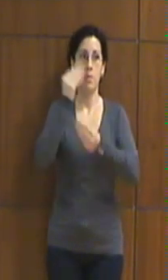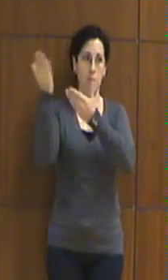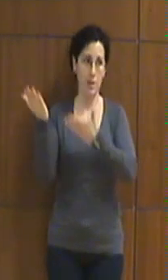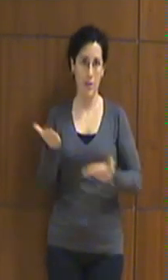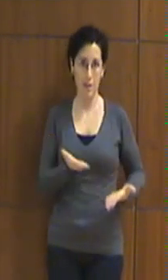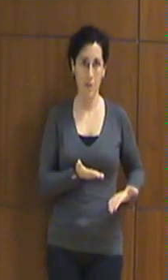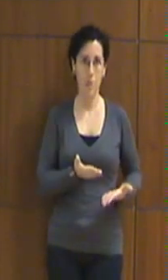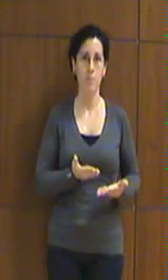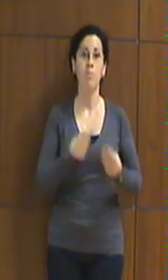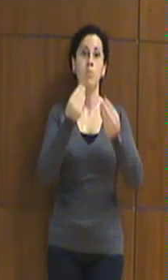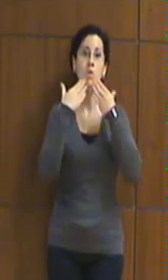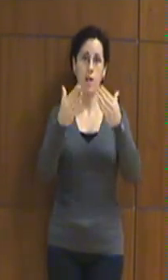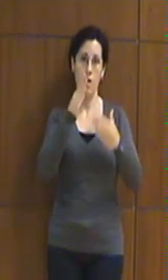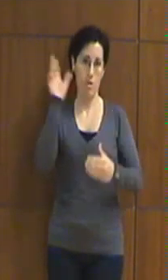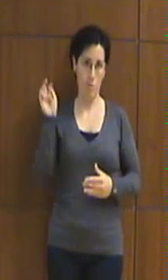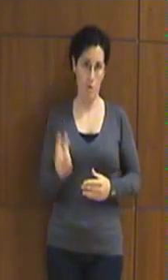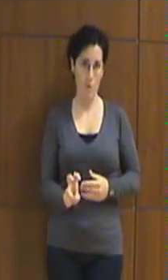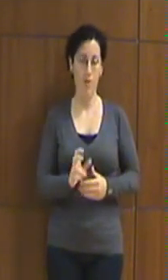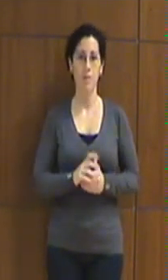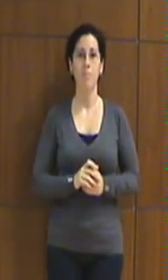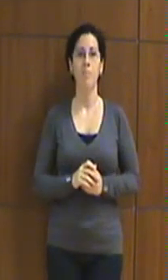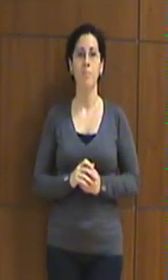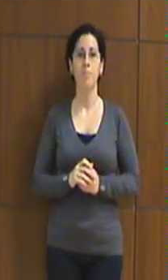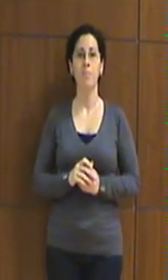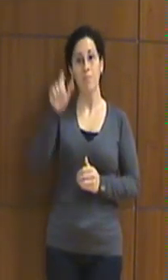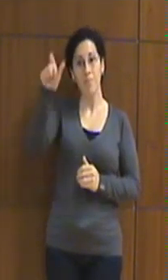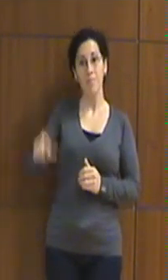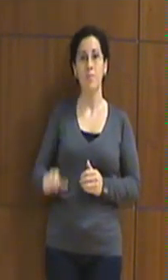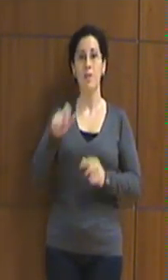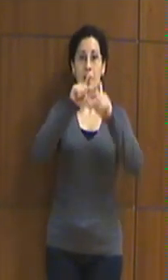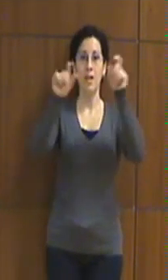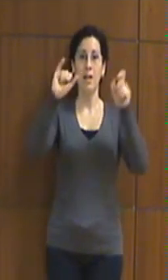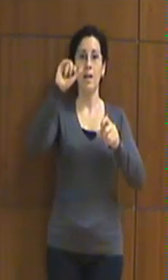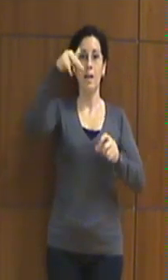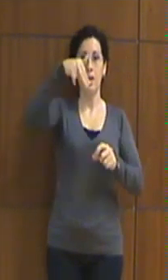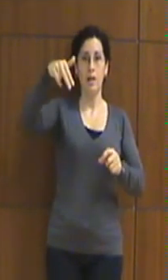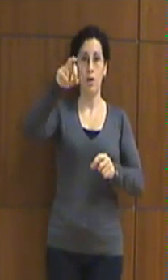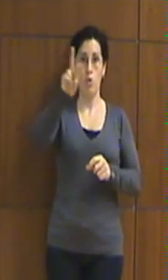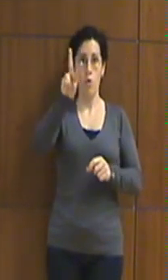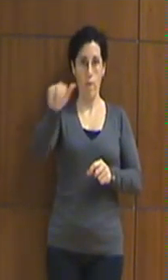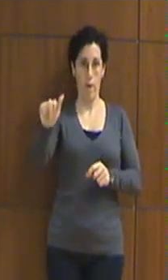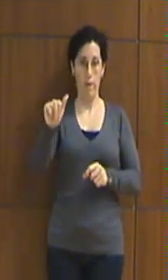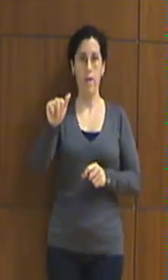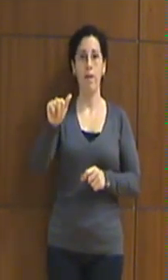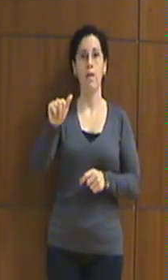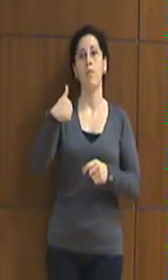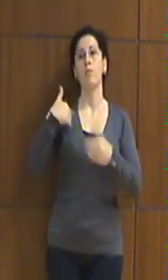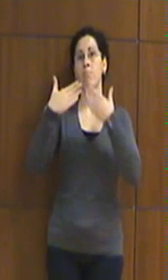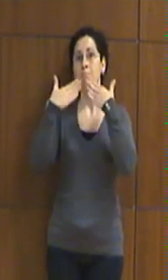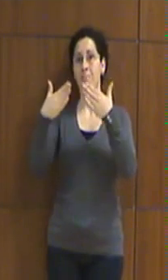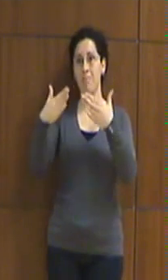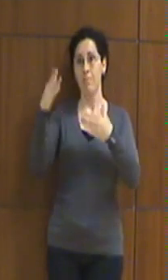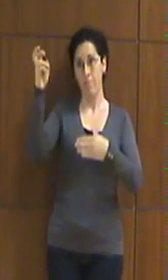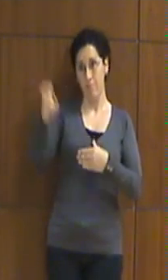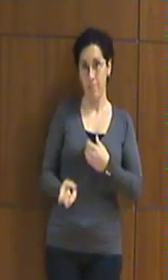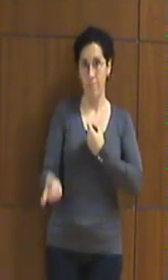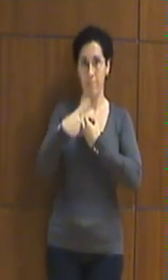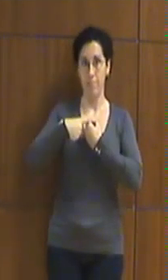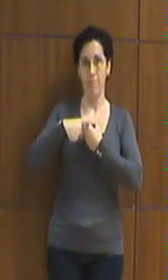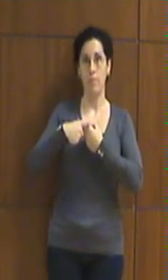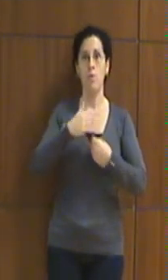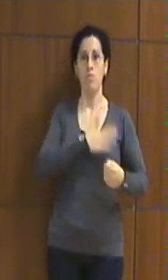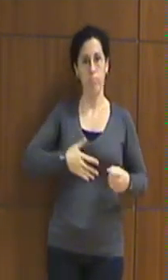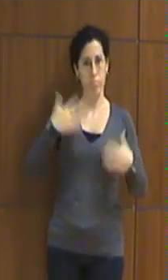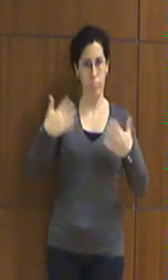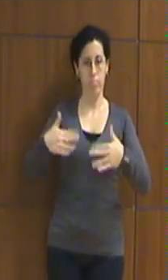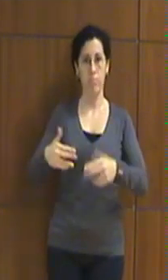bienvenido, muchas gracias por estar aquí. Vienes de Innova, te agradezco mucho también tu presencia y si eres tan amable, por